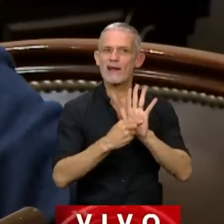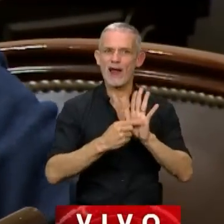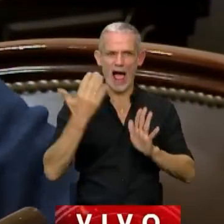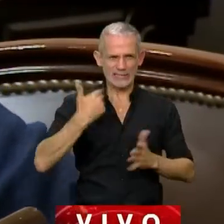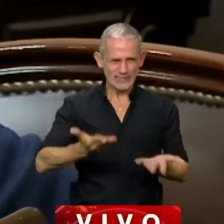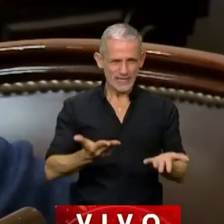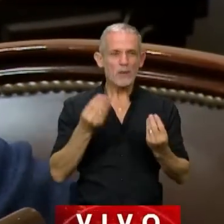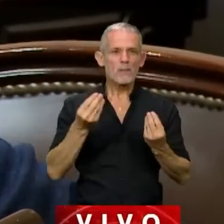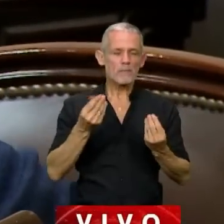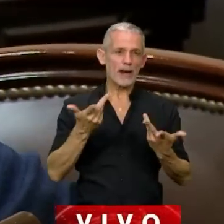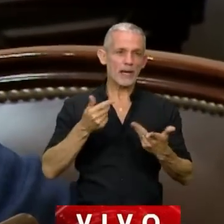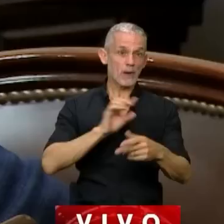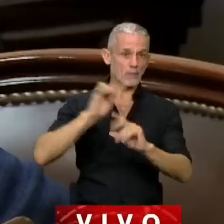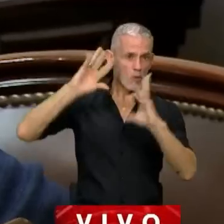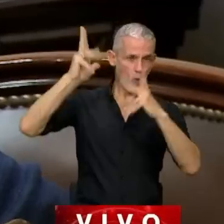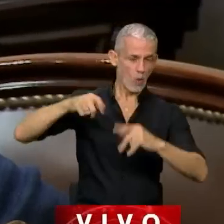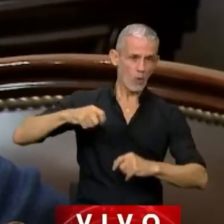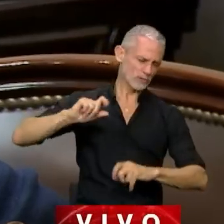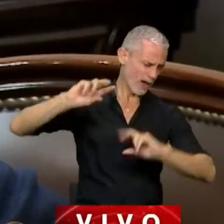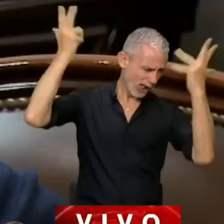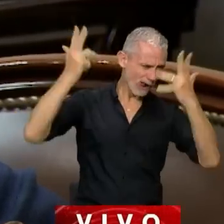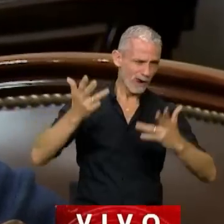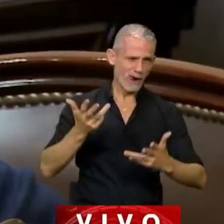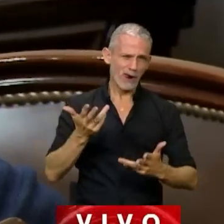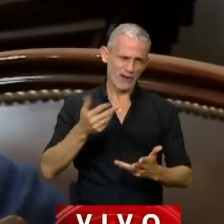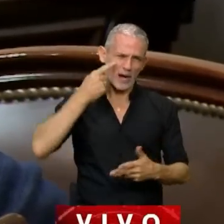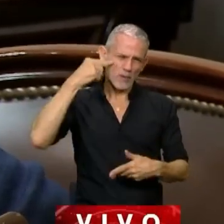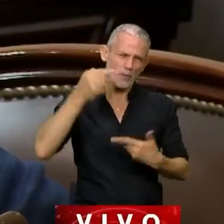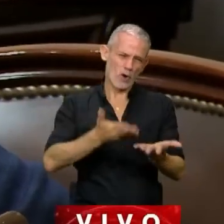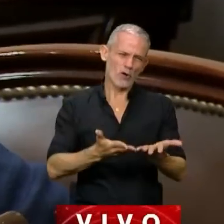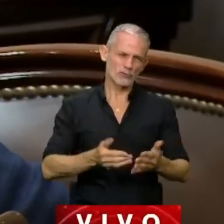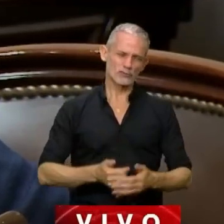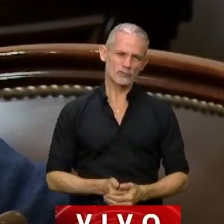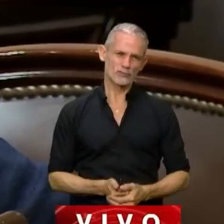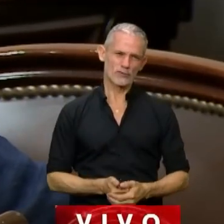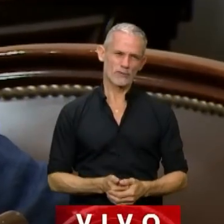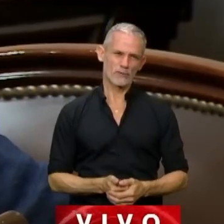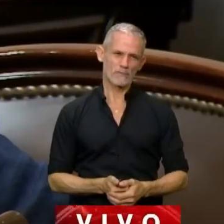presidente, para fastidiar al Poder Judicial.